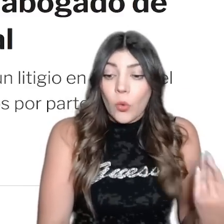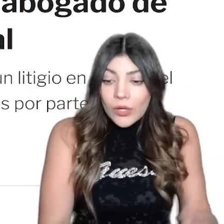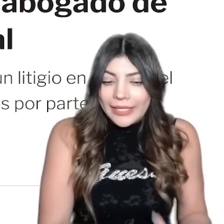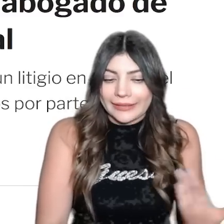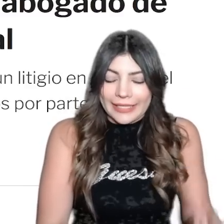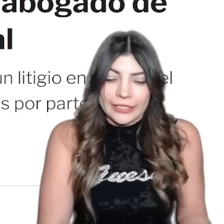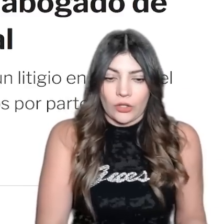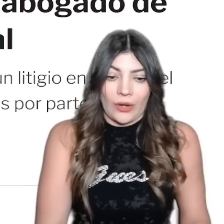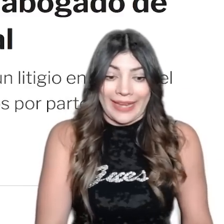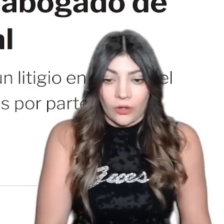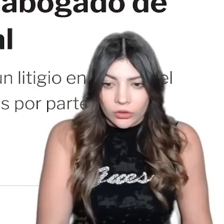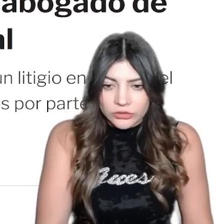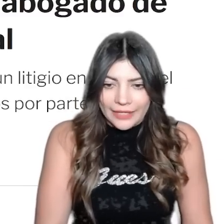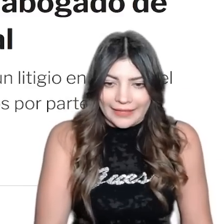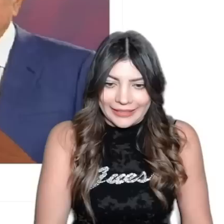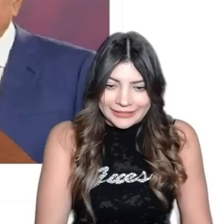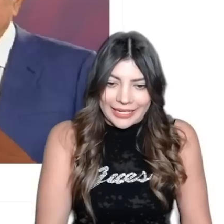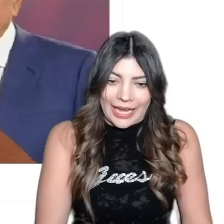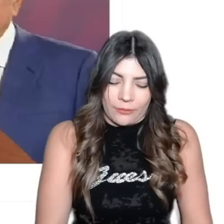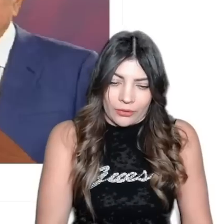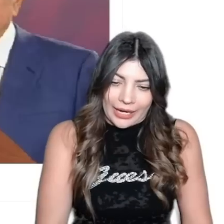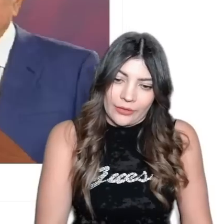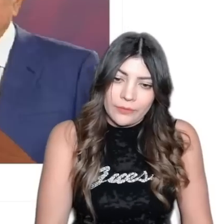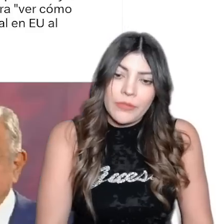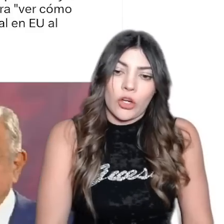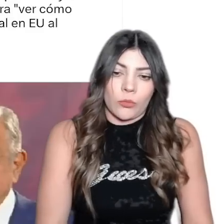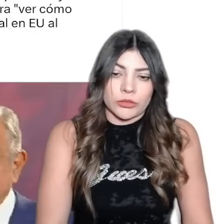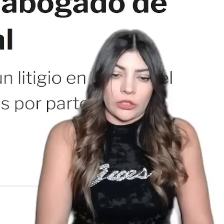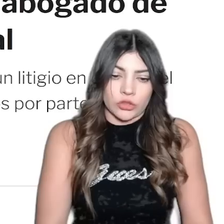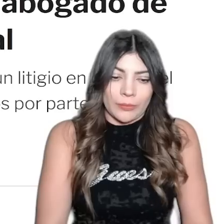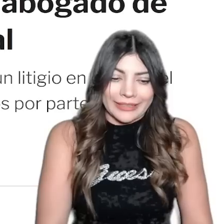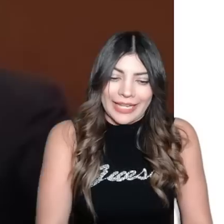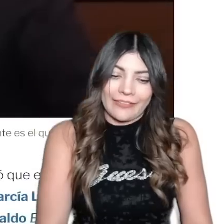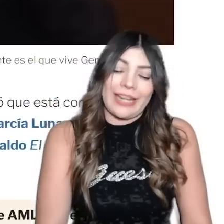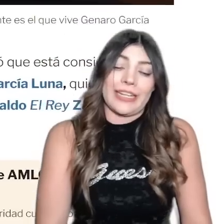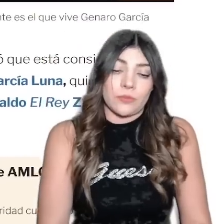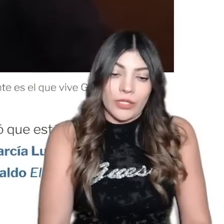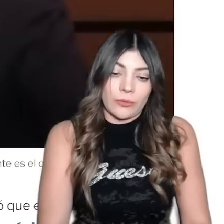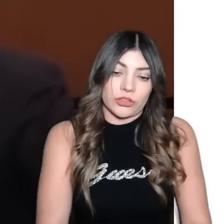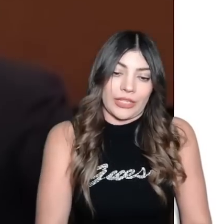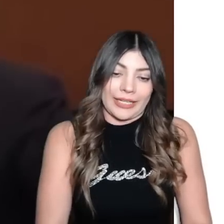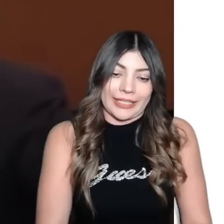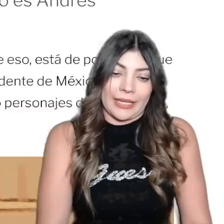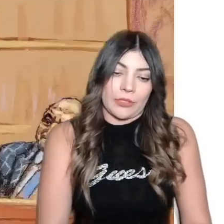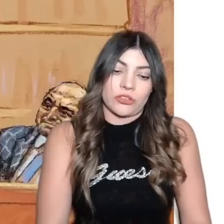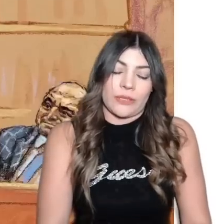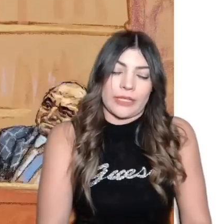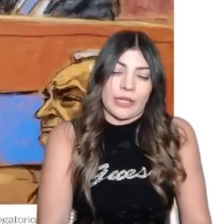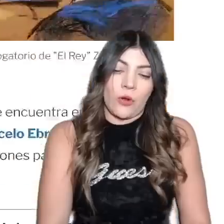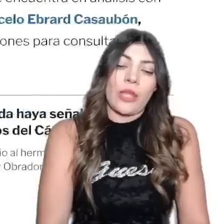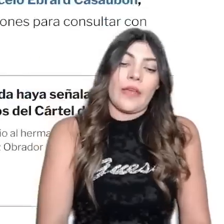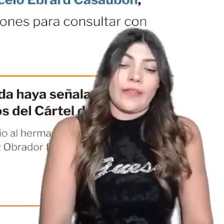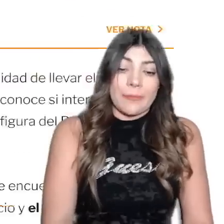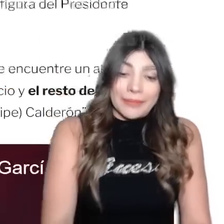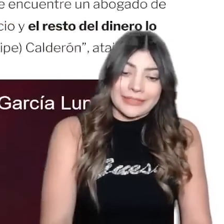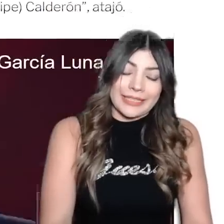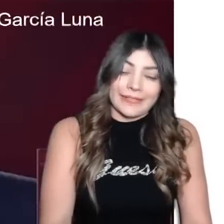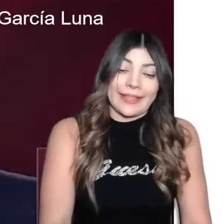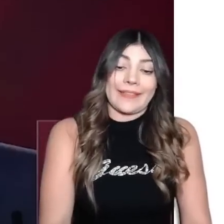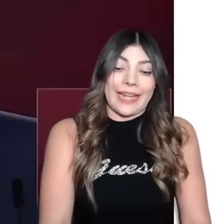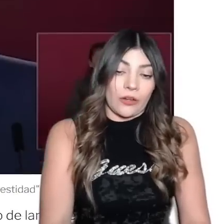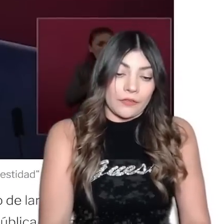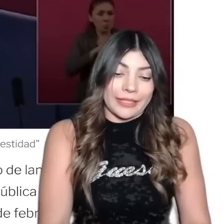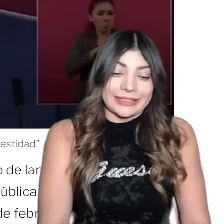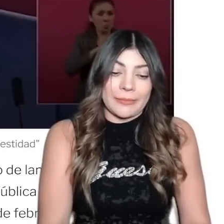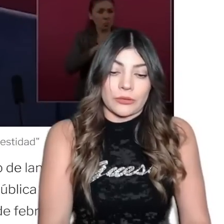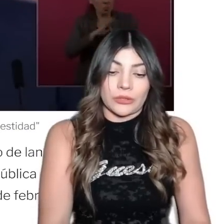iniciar un litigio en contra de este abogado. Como se los comentaba, les voy a mostrar aquí, amigos, el video del presidente